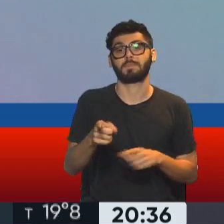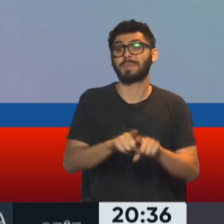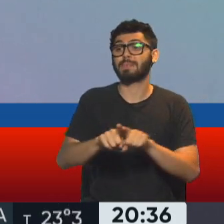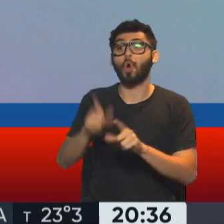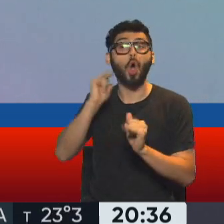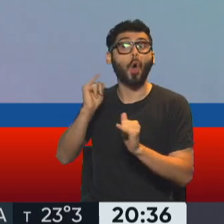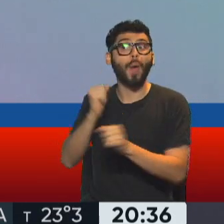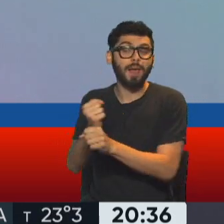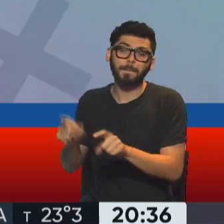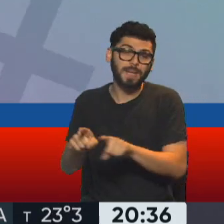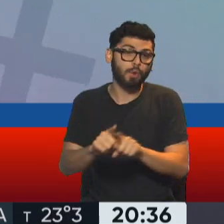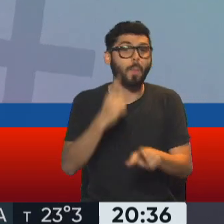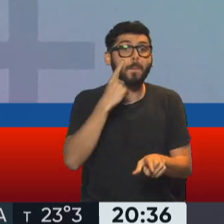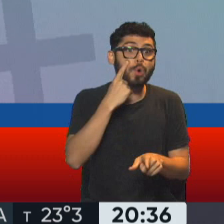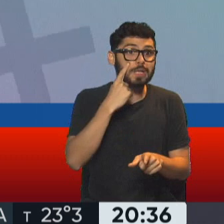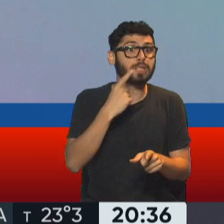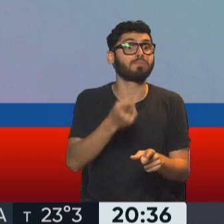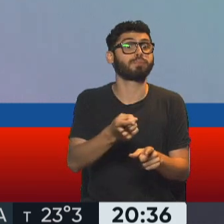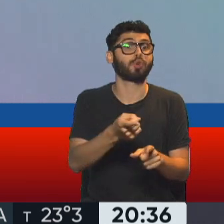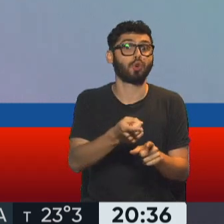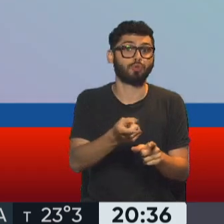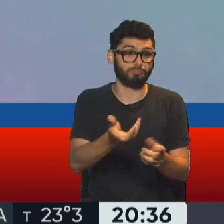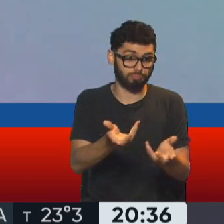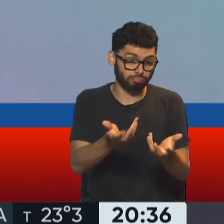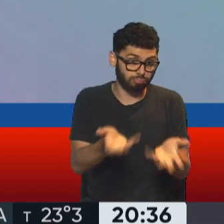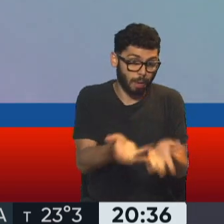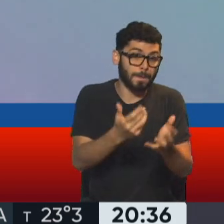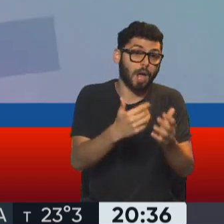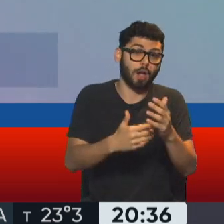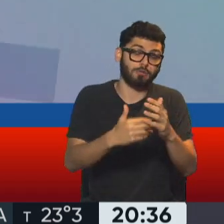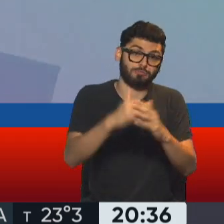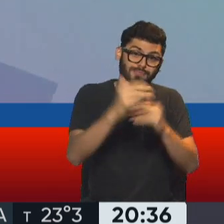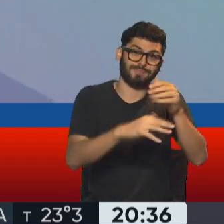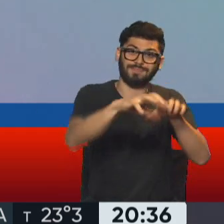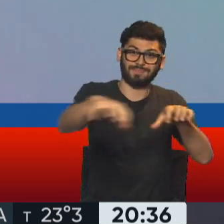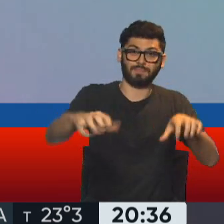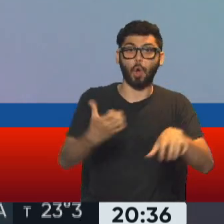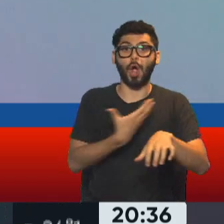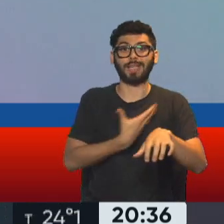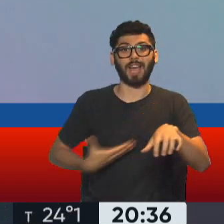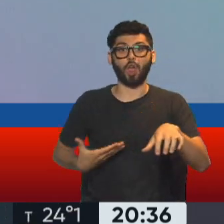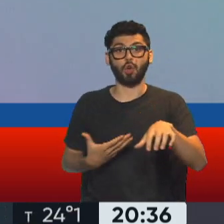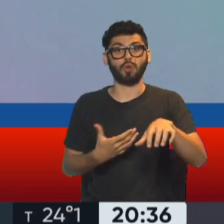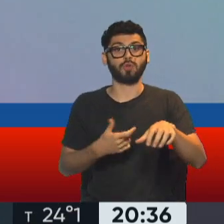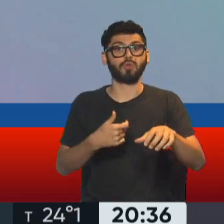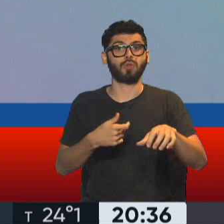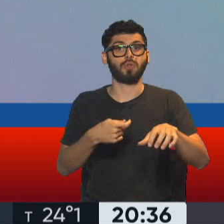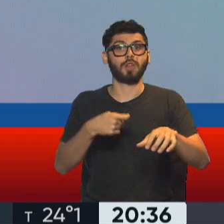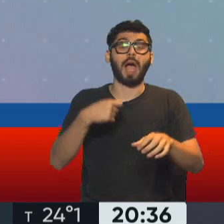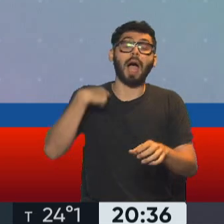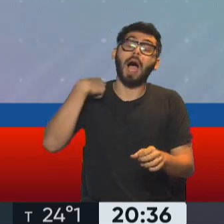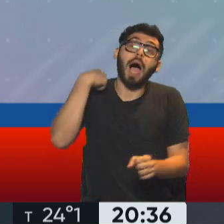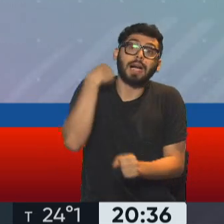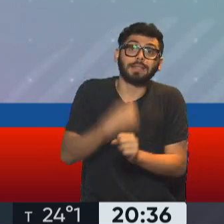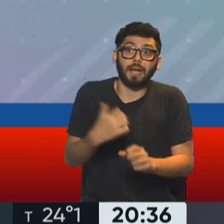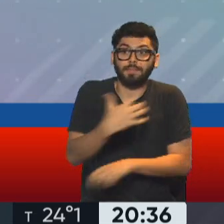joven, incentivos a los municipios en la construcción del CDI, nega un Estado que pague por un tiempo determinado hasta que salgamos de la emergencia de